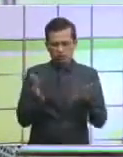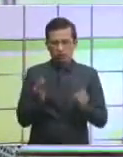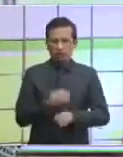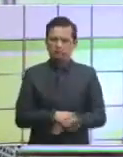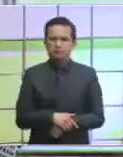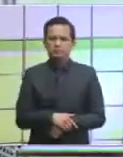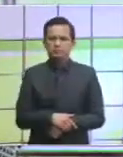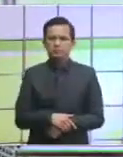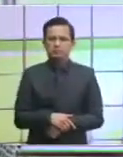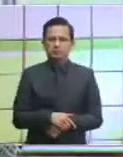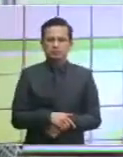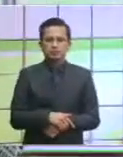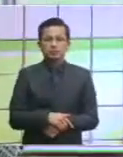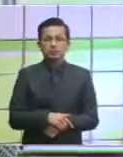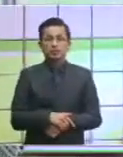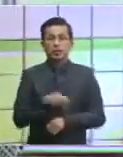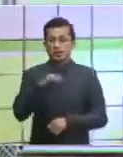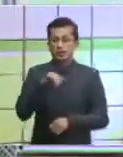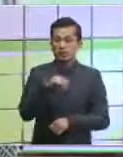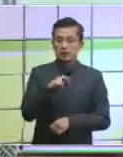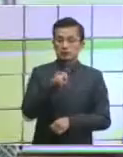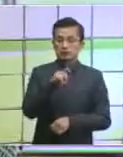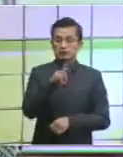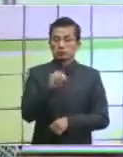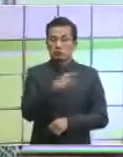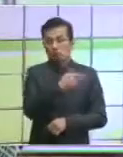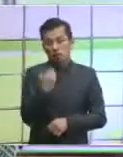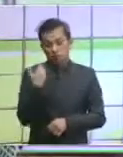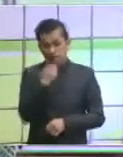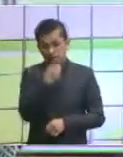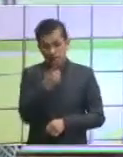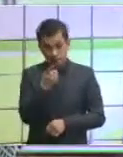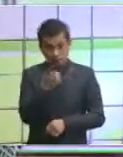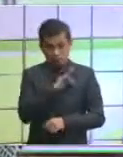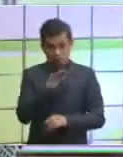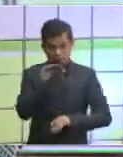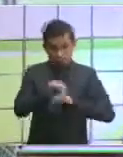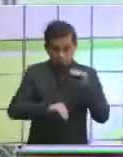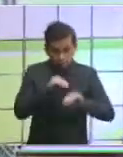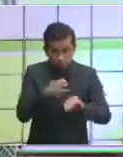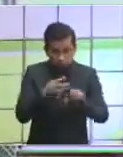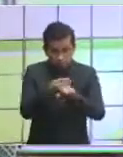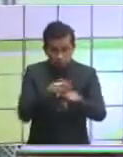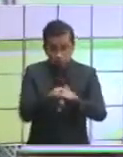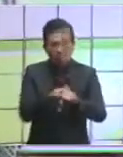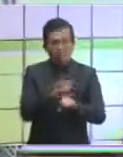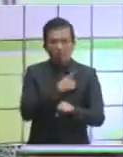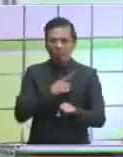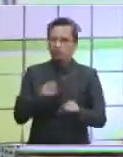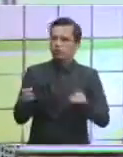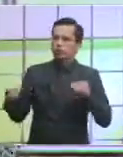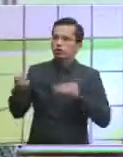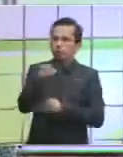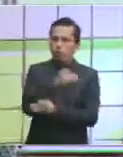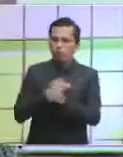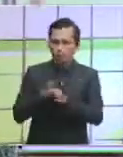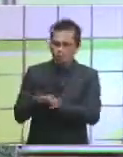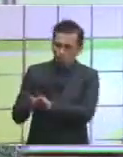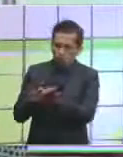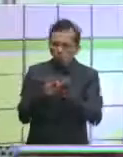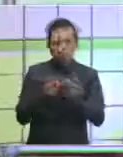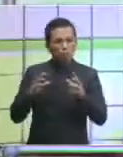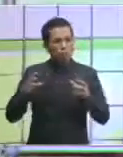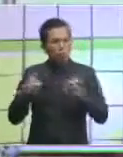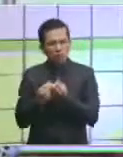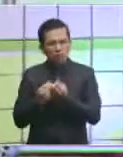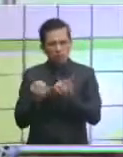poco lo que decía el ministro no no se puede construir si no se logra que todo el órgano en su conjunto tenga una